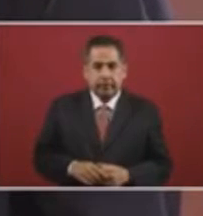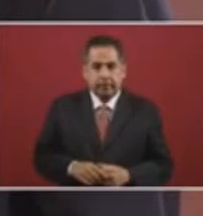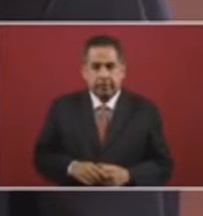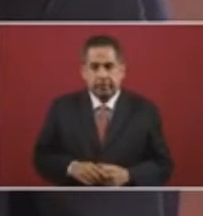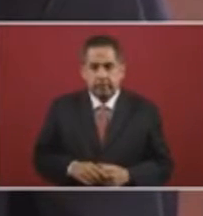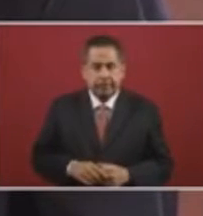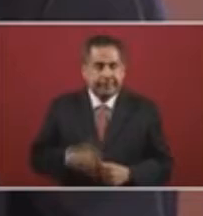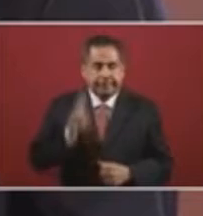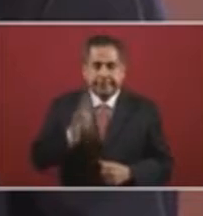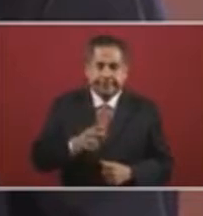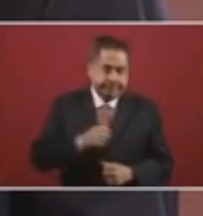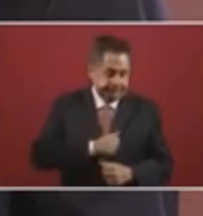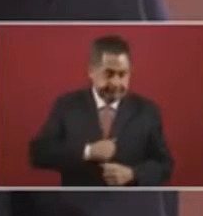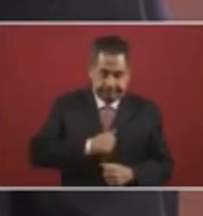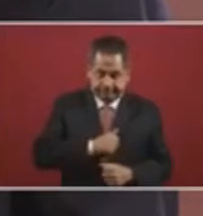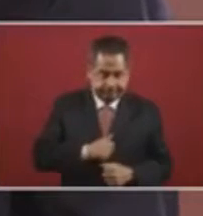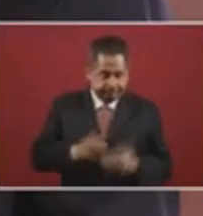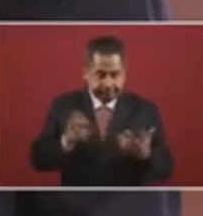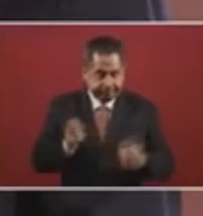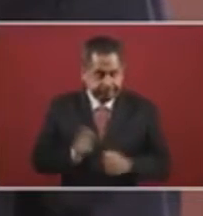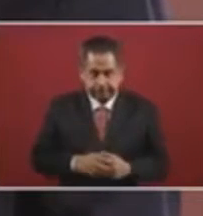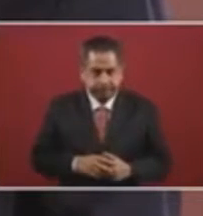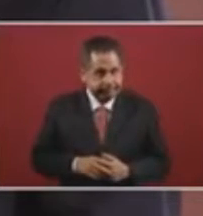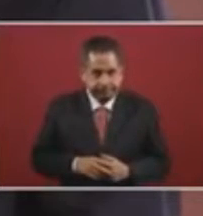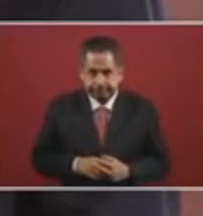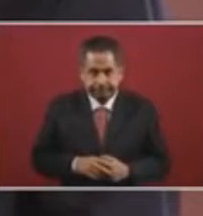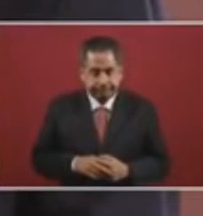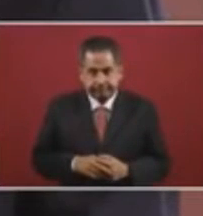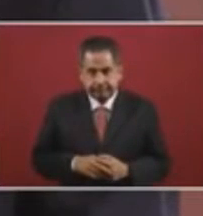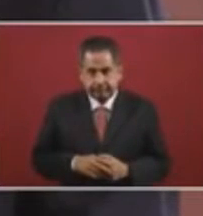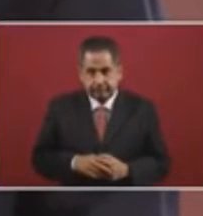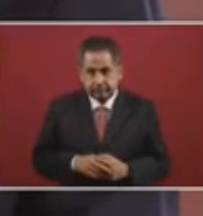muy lamentable lo que